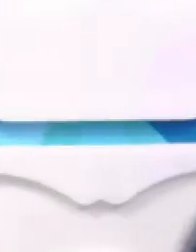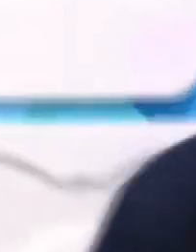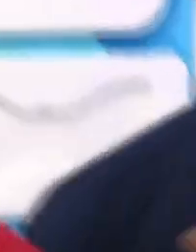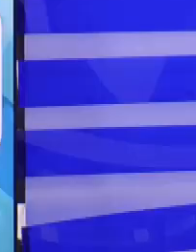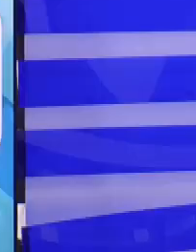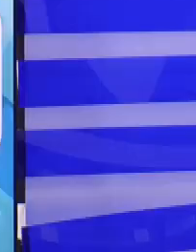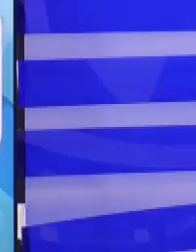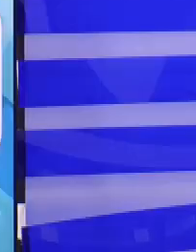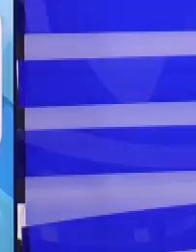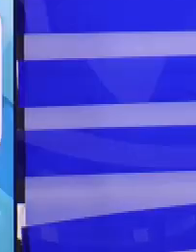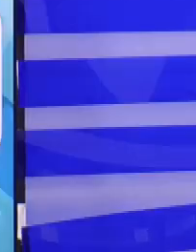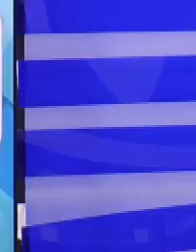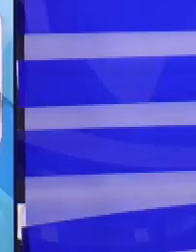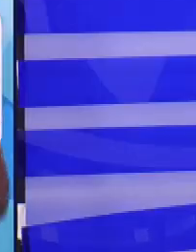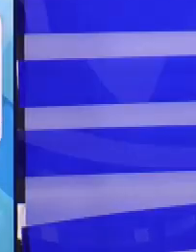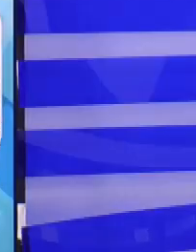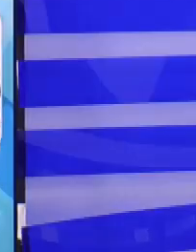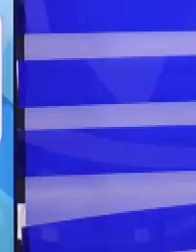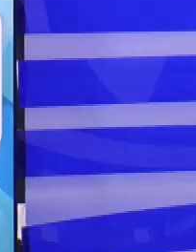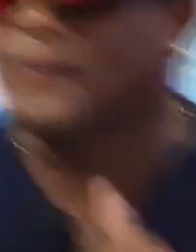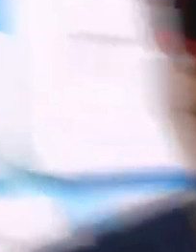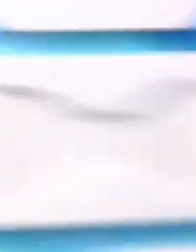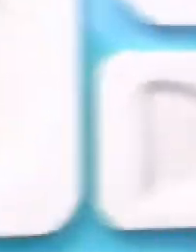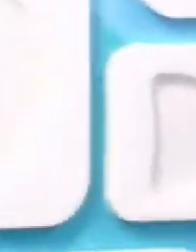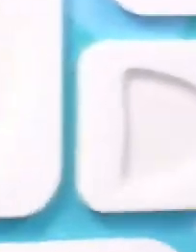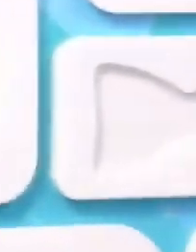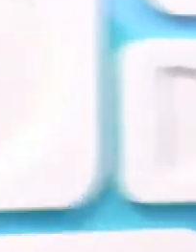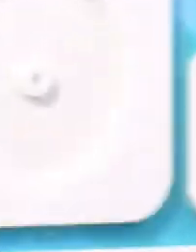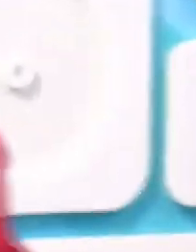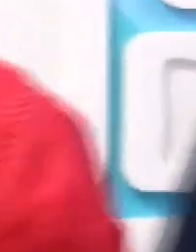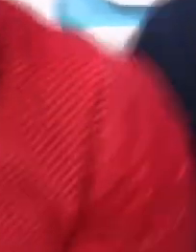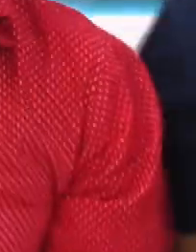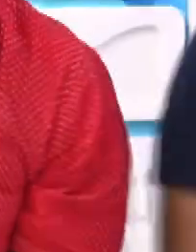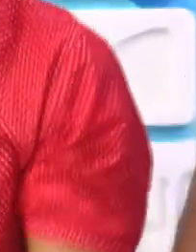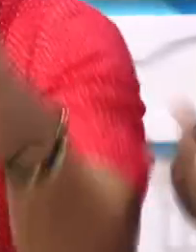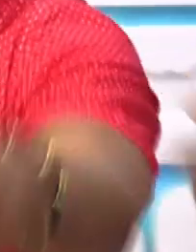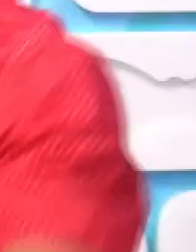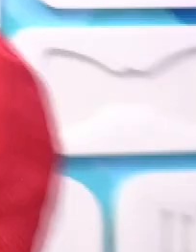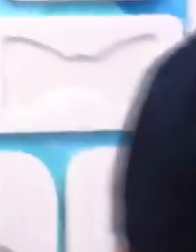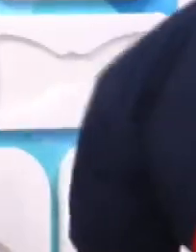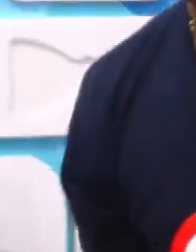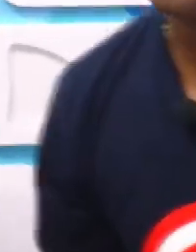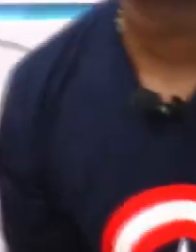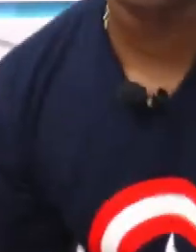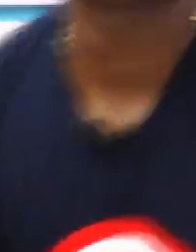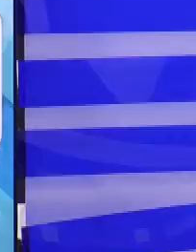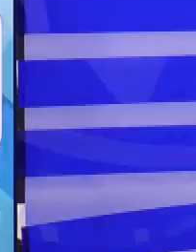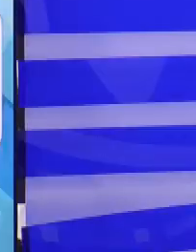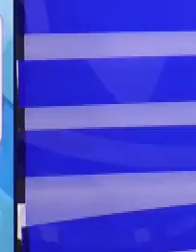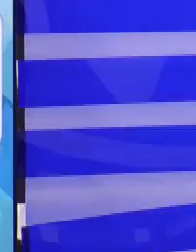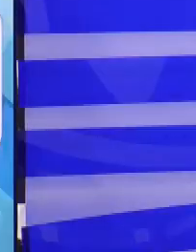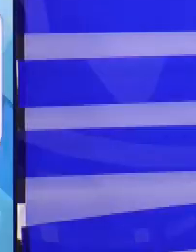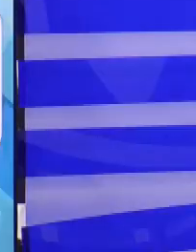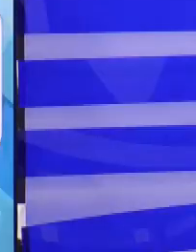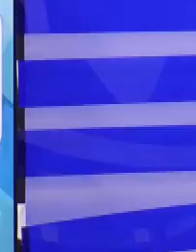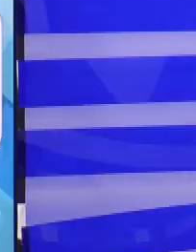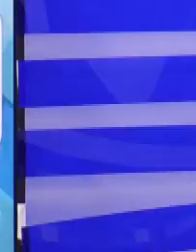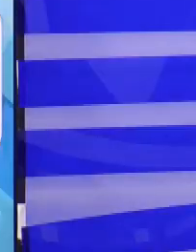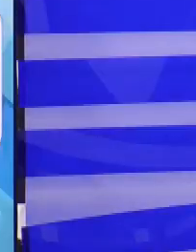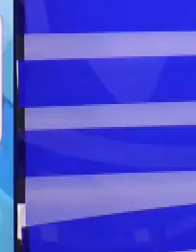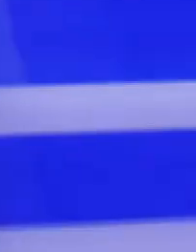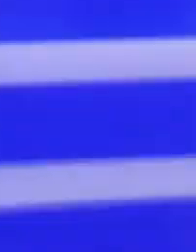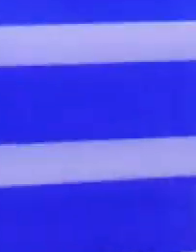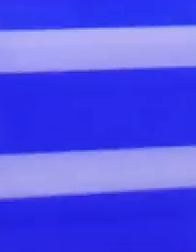baila pa' atrás, tra, tra. Ella baila pa' atrás, tra, tra. Y lo mueve pa' atrás, tra, tra. Empezamos de frente y de una se